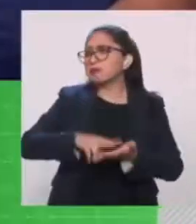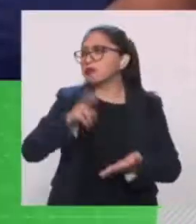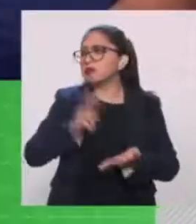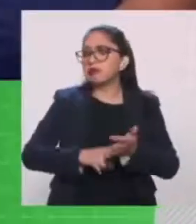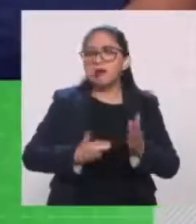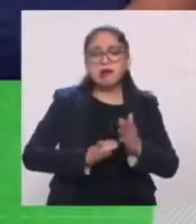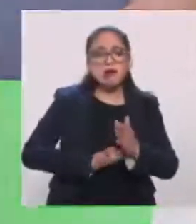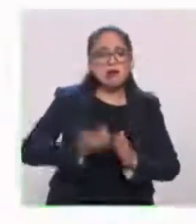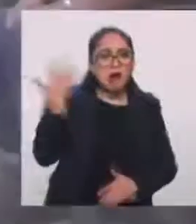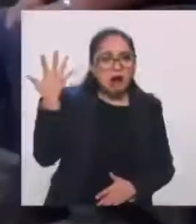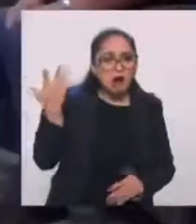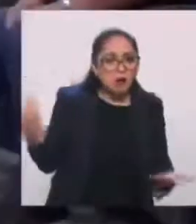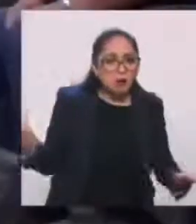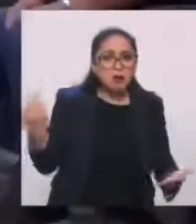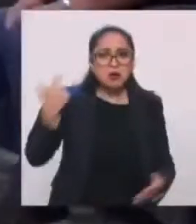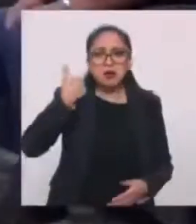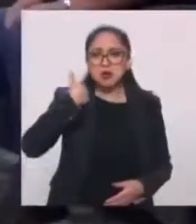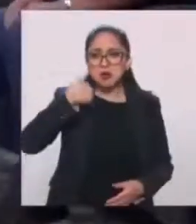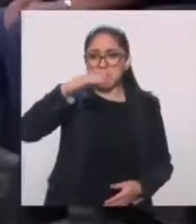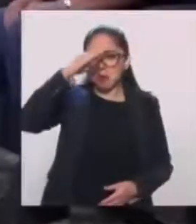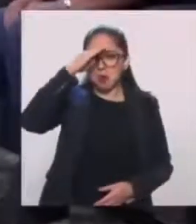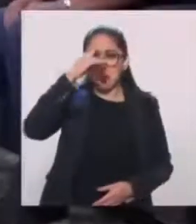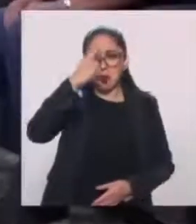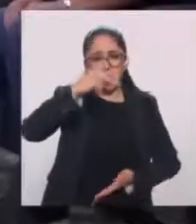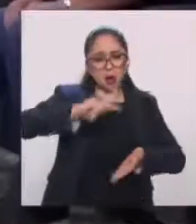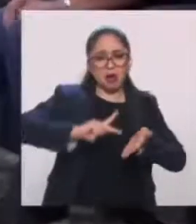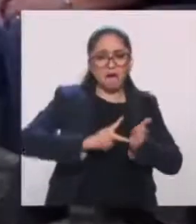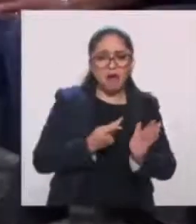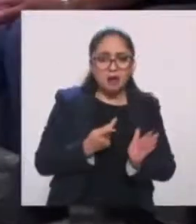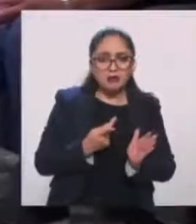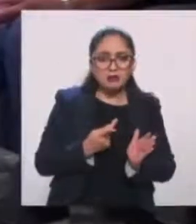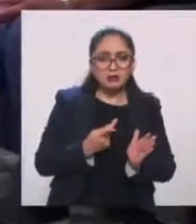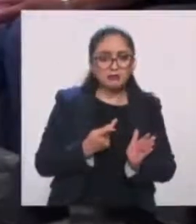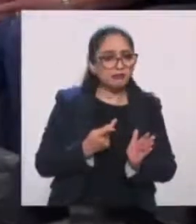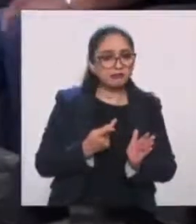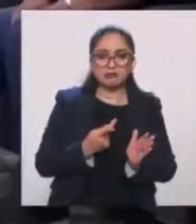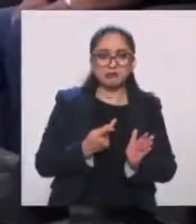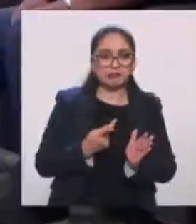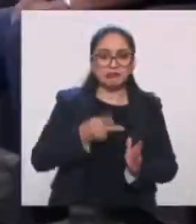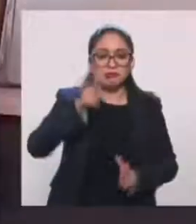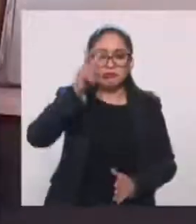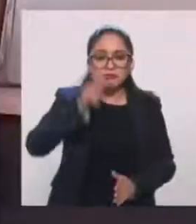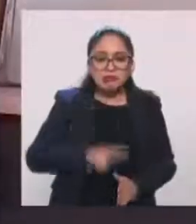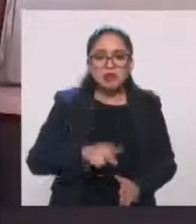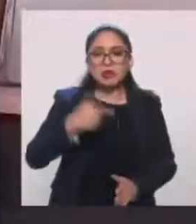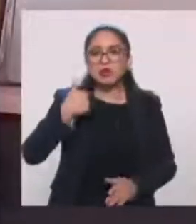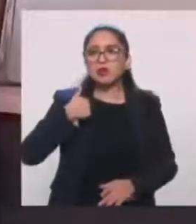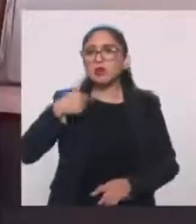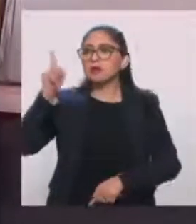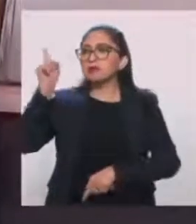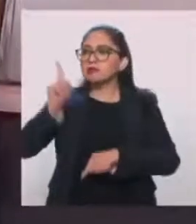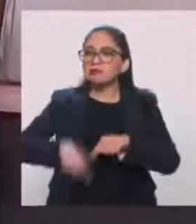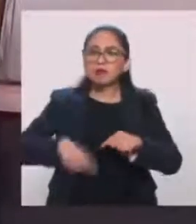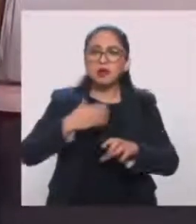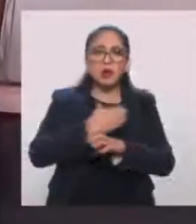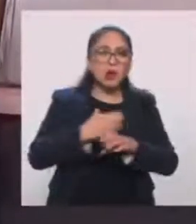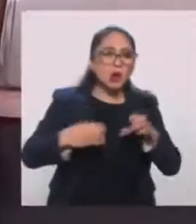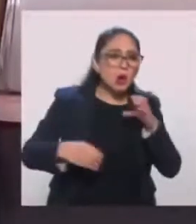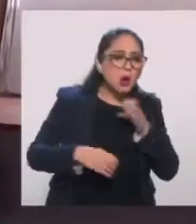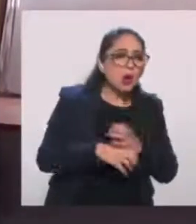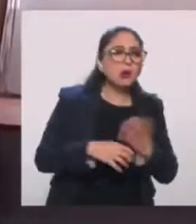dineral. Pero dije, con una sola vez. Pero con esa sola vez, pues tuve que quitarme de bienes, de carros,